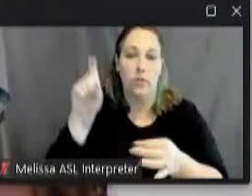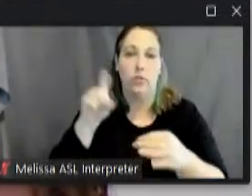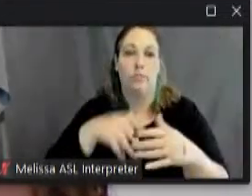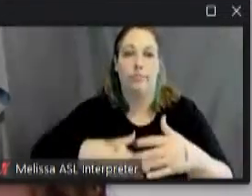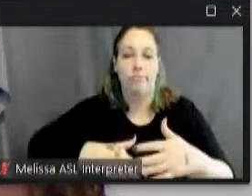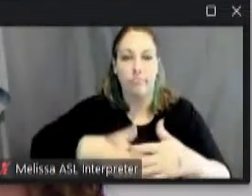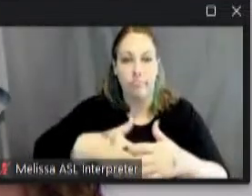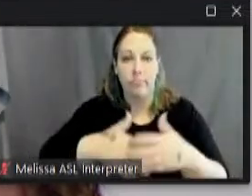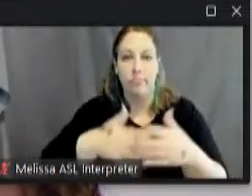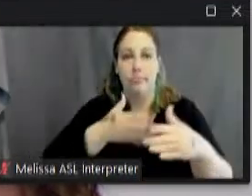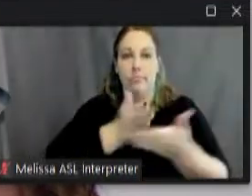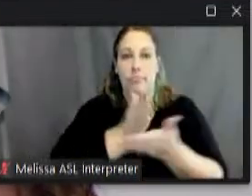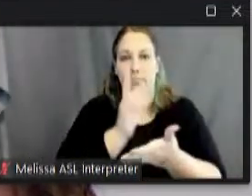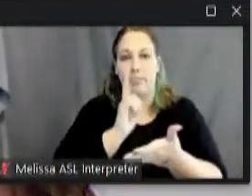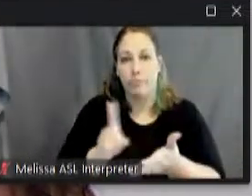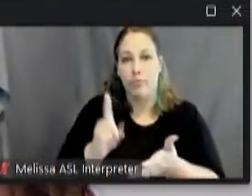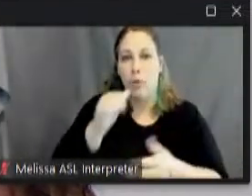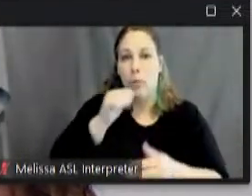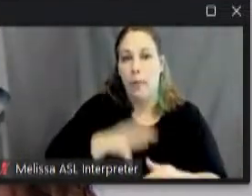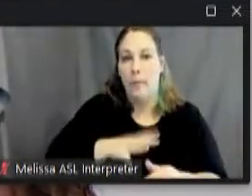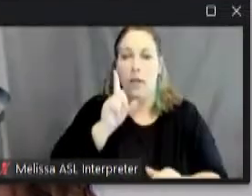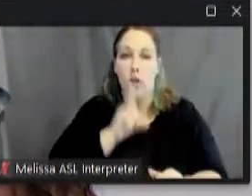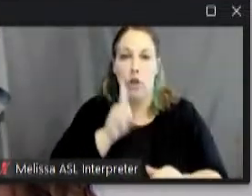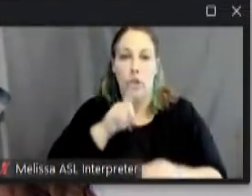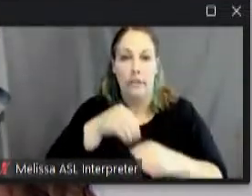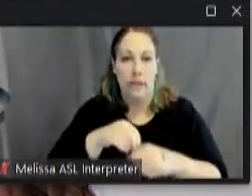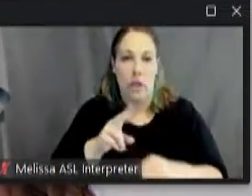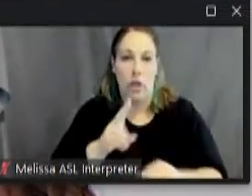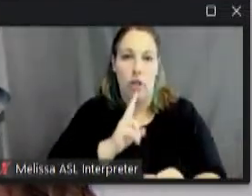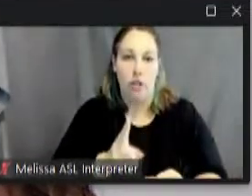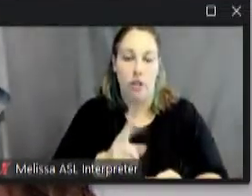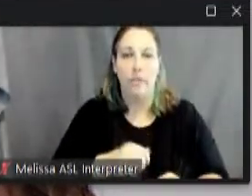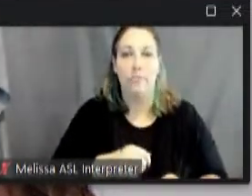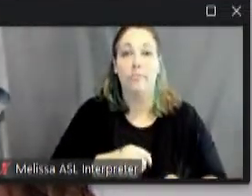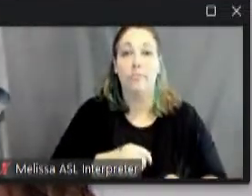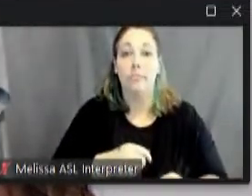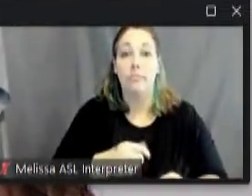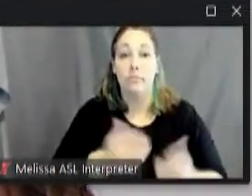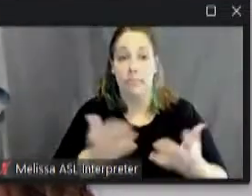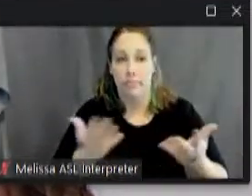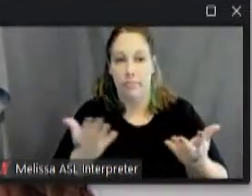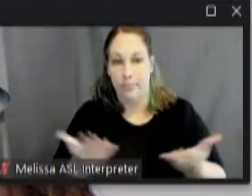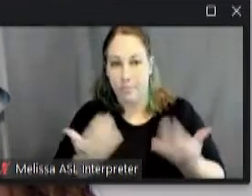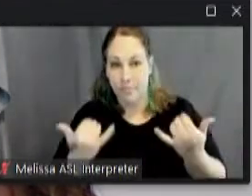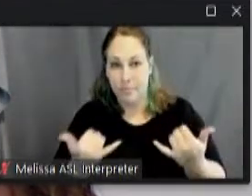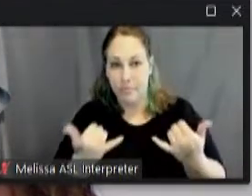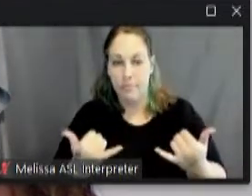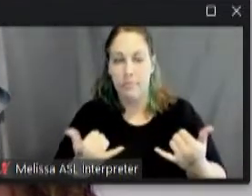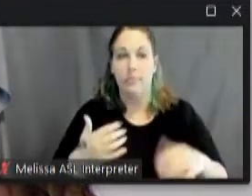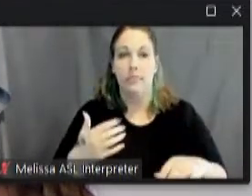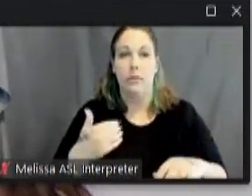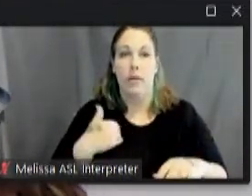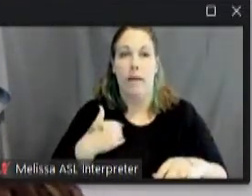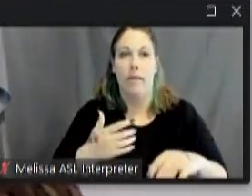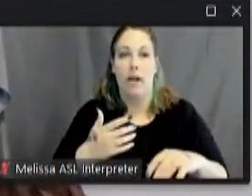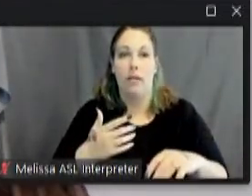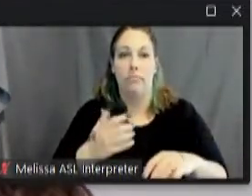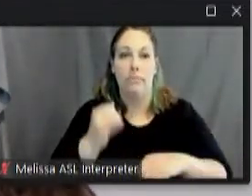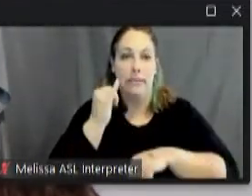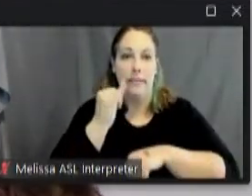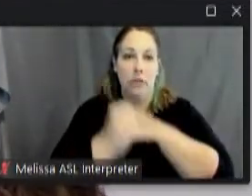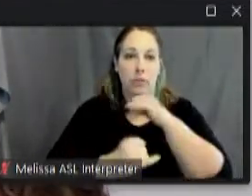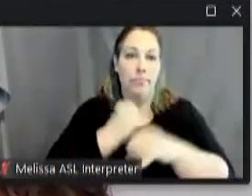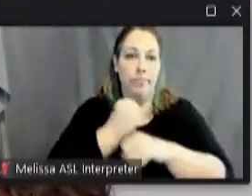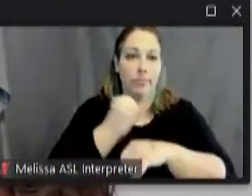a la cual me acompaña una delegación interinstitucional integrada por la Procuraduría General de la República, la